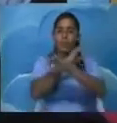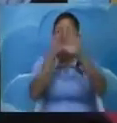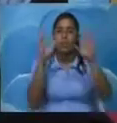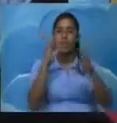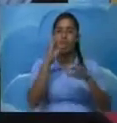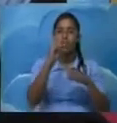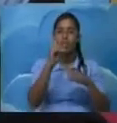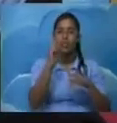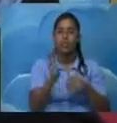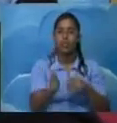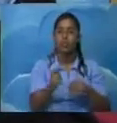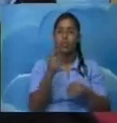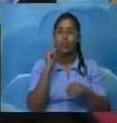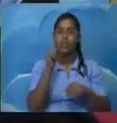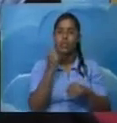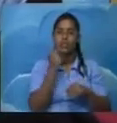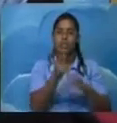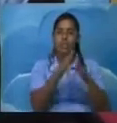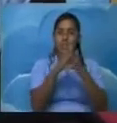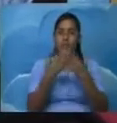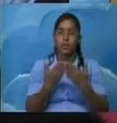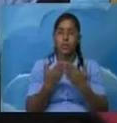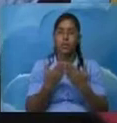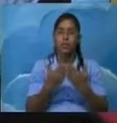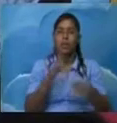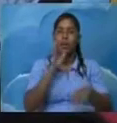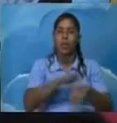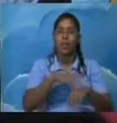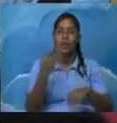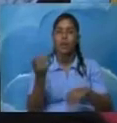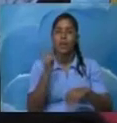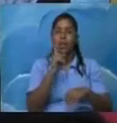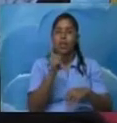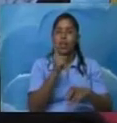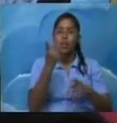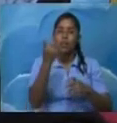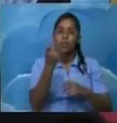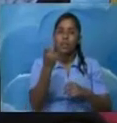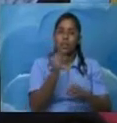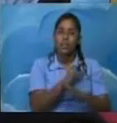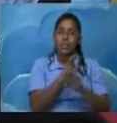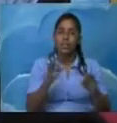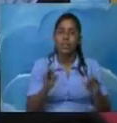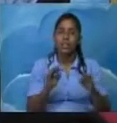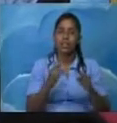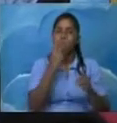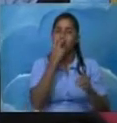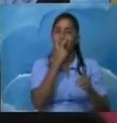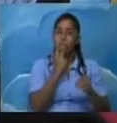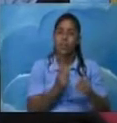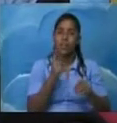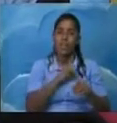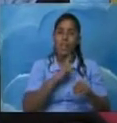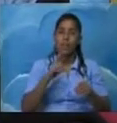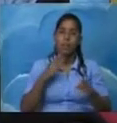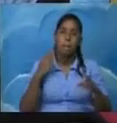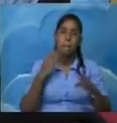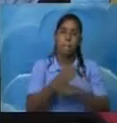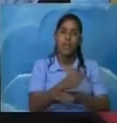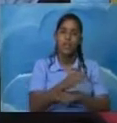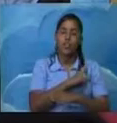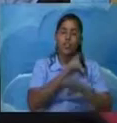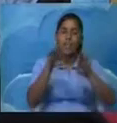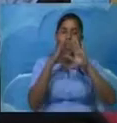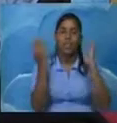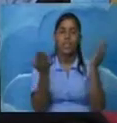Deuteronomio. Y dice así, porque no faltarán menesteroso en medio de la